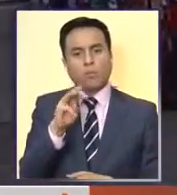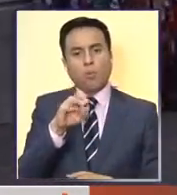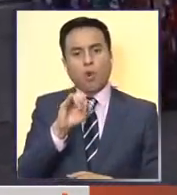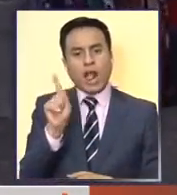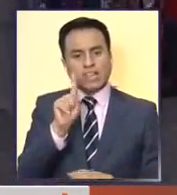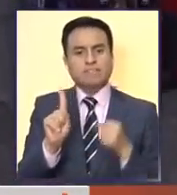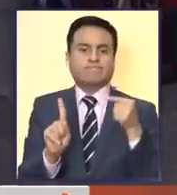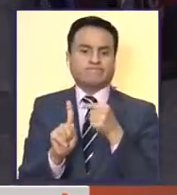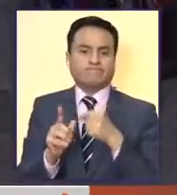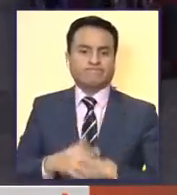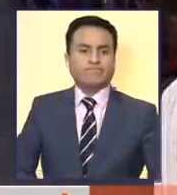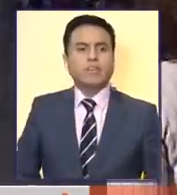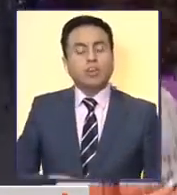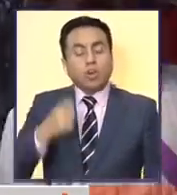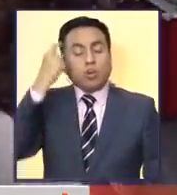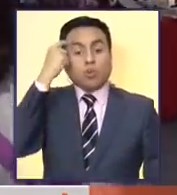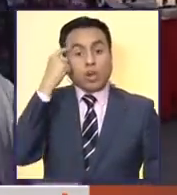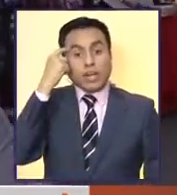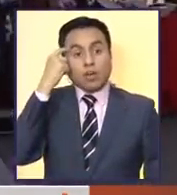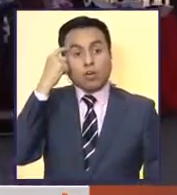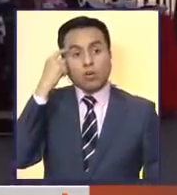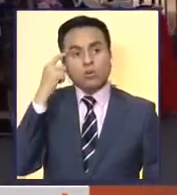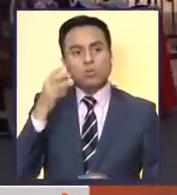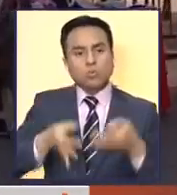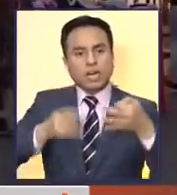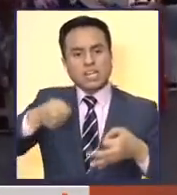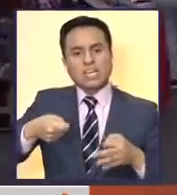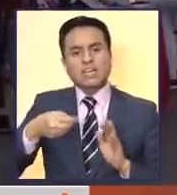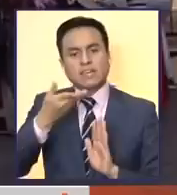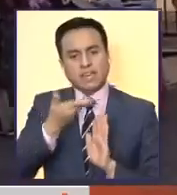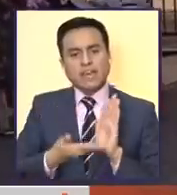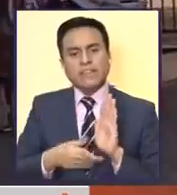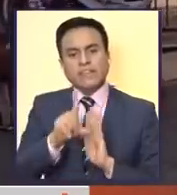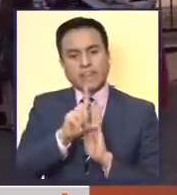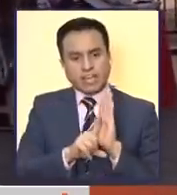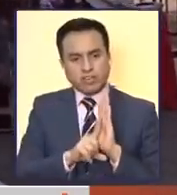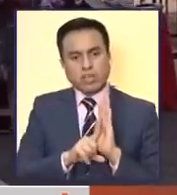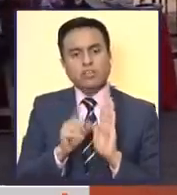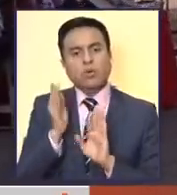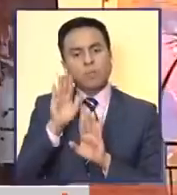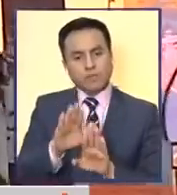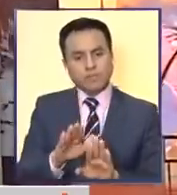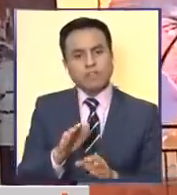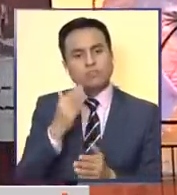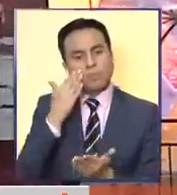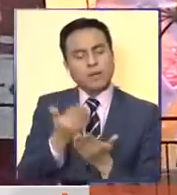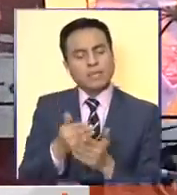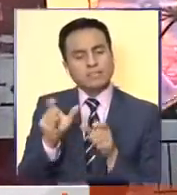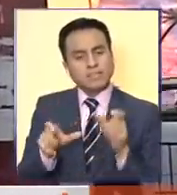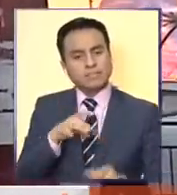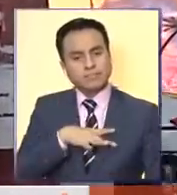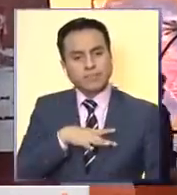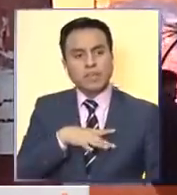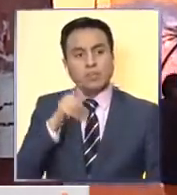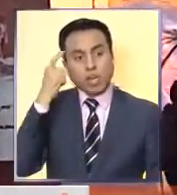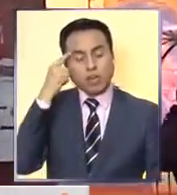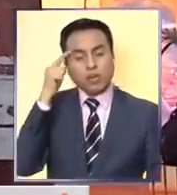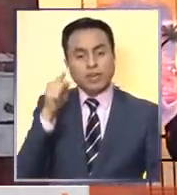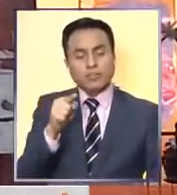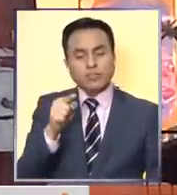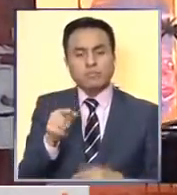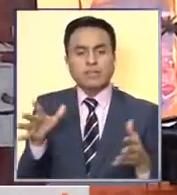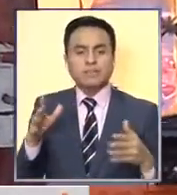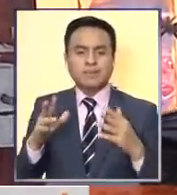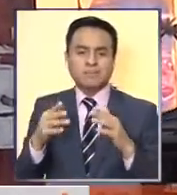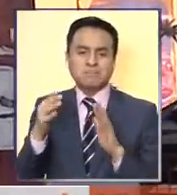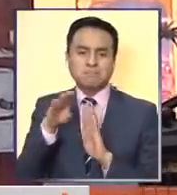que va a juzgar en derecho, así que eso va a ser beneficioso para Chile. Esto más que nada es una cuestión